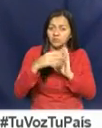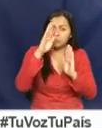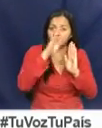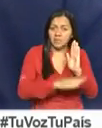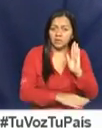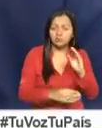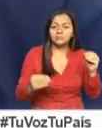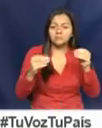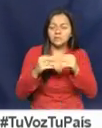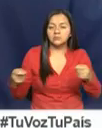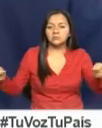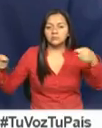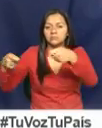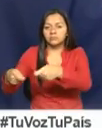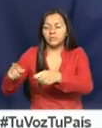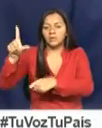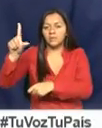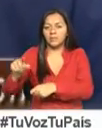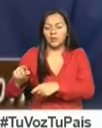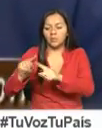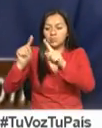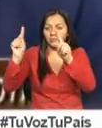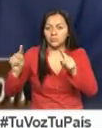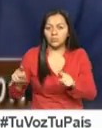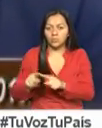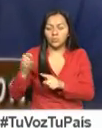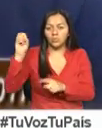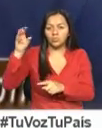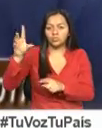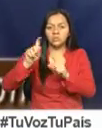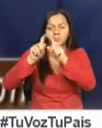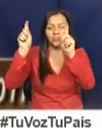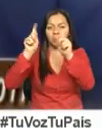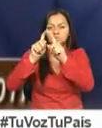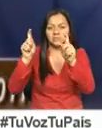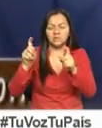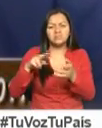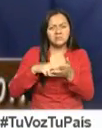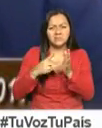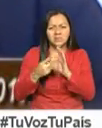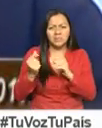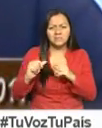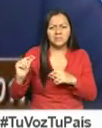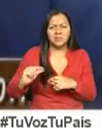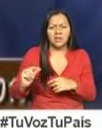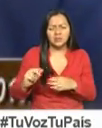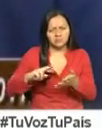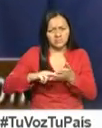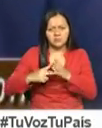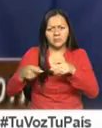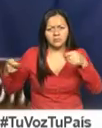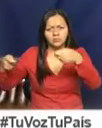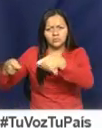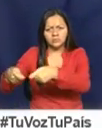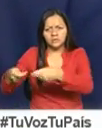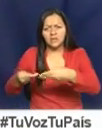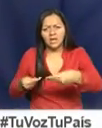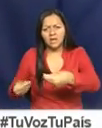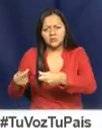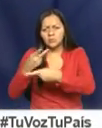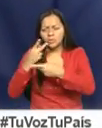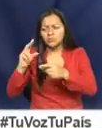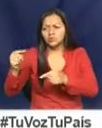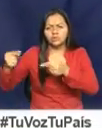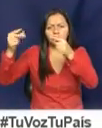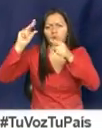y subsidiar y bajar la electricidad, así lo llama bonito, a los empresarios. Tenemos la electricidad más barata de la región. Significa subsidio, gasto público, y no estamos en contra de